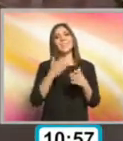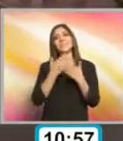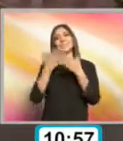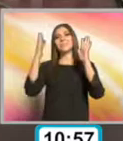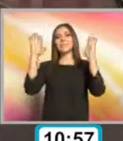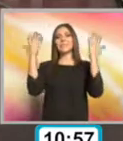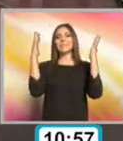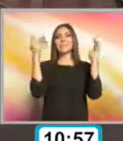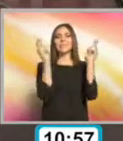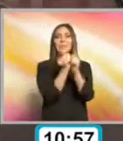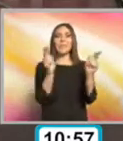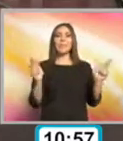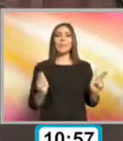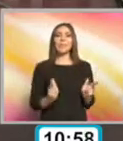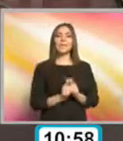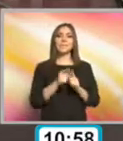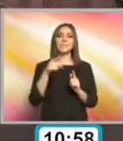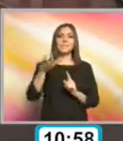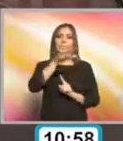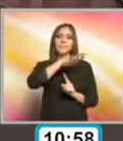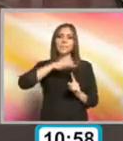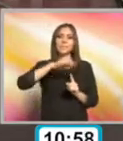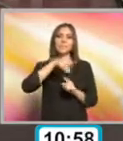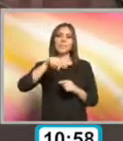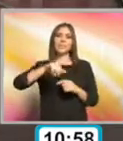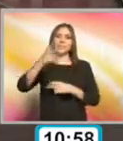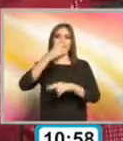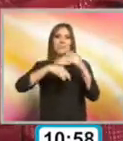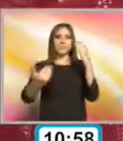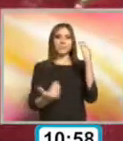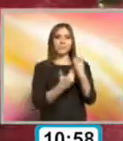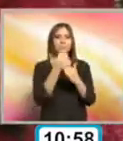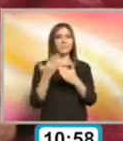para Banda Carnaval que estuvo con nosotros esta mañana. Compañeros,